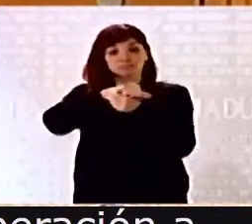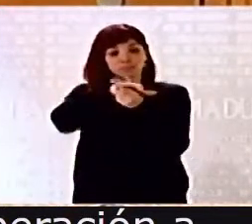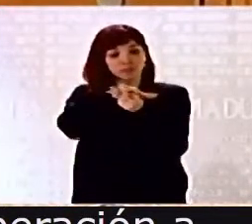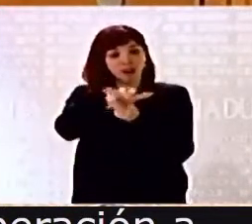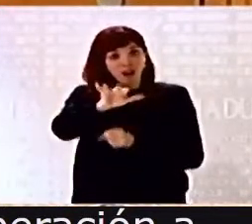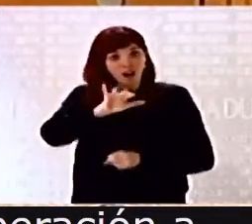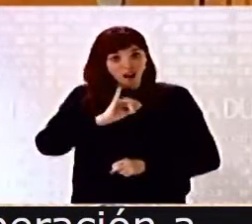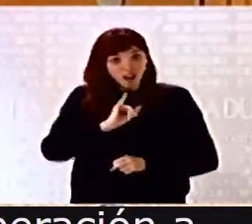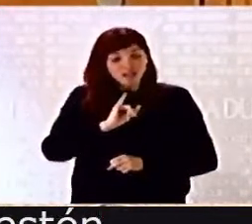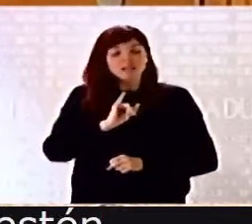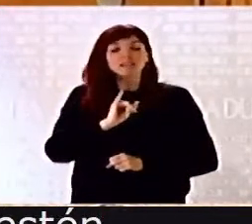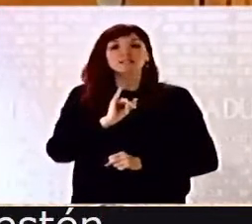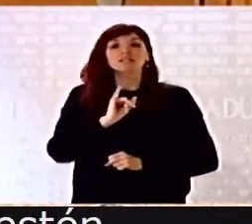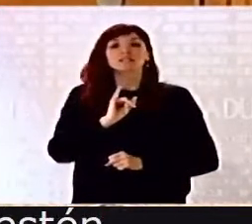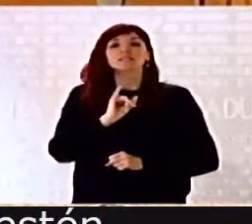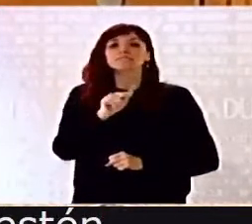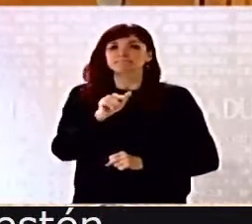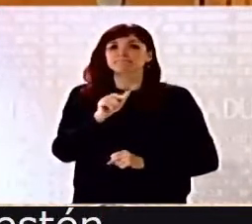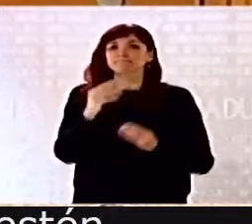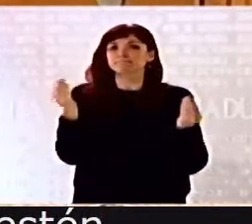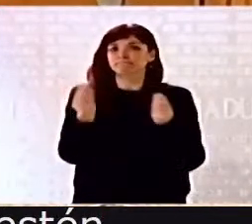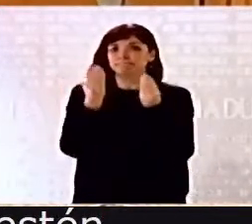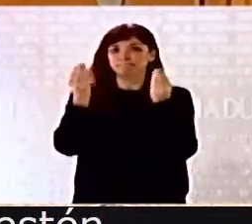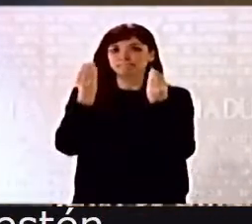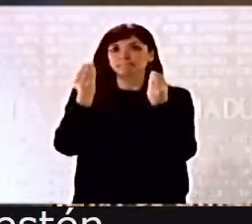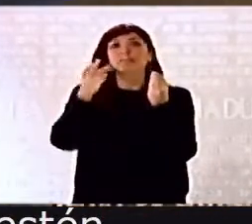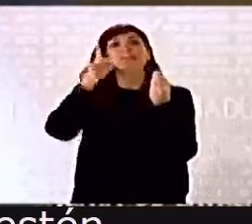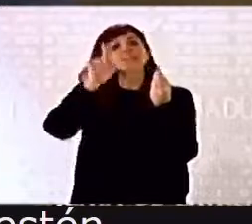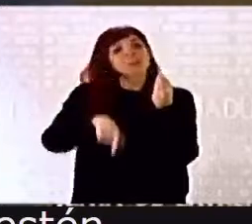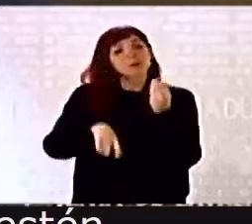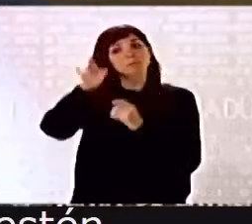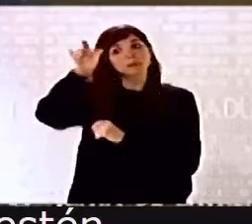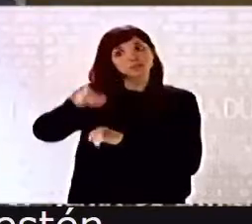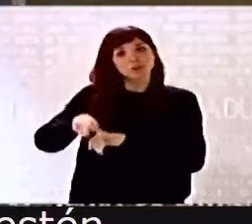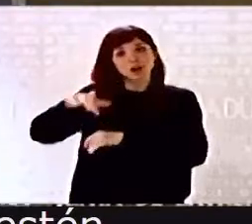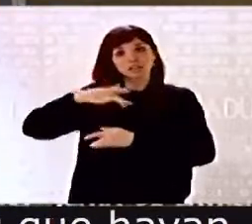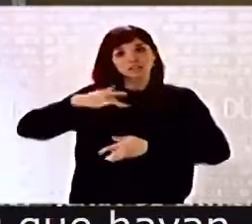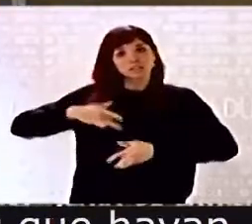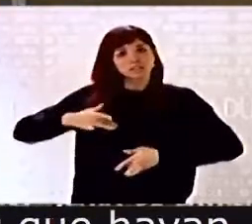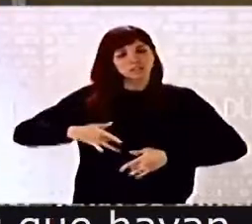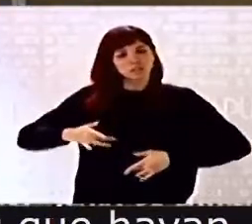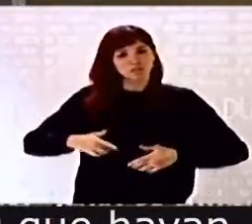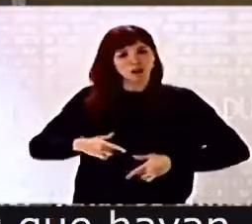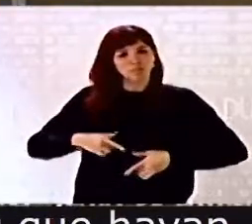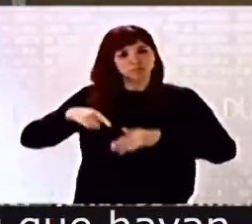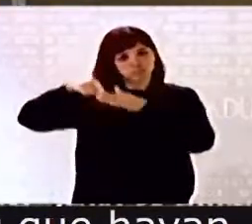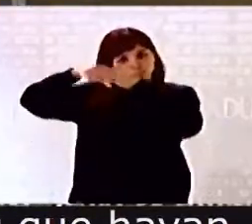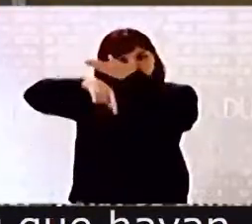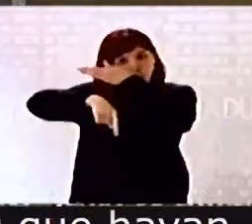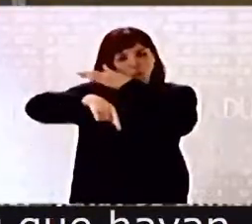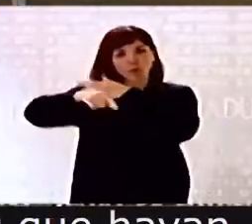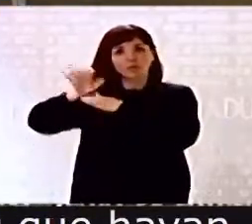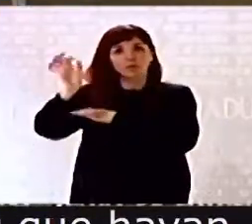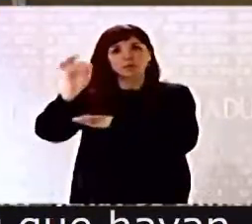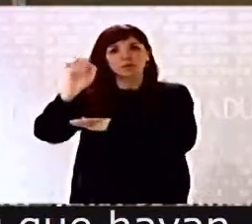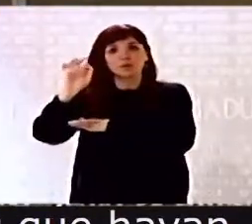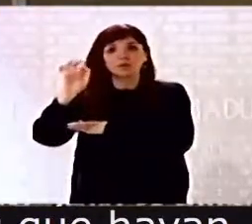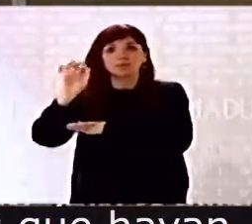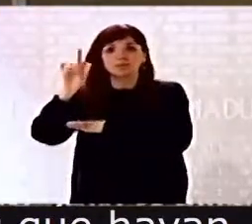el coronavirus y, sobre todo, aquellos que hayan desarrollado los síntomas o hayan desarrollado alguna clínica